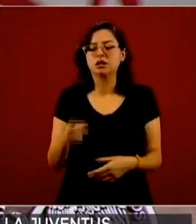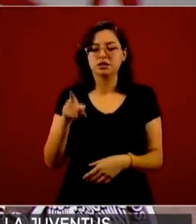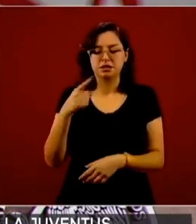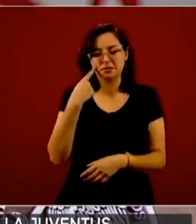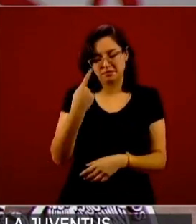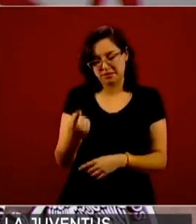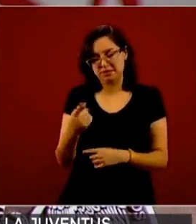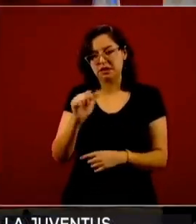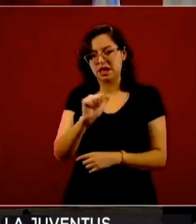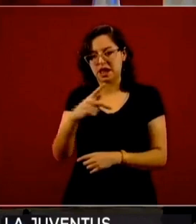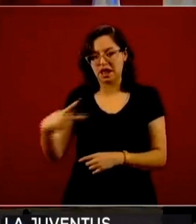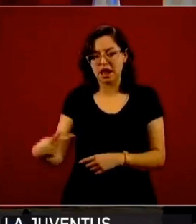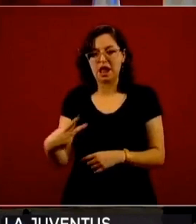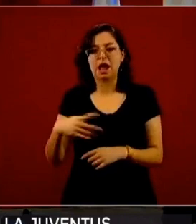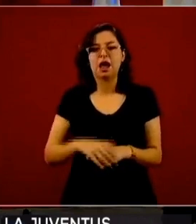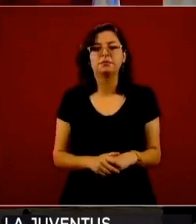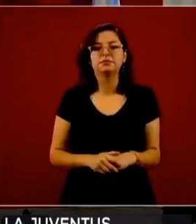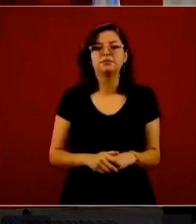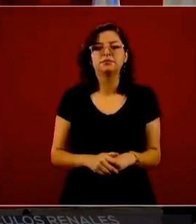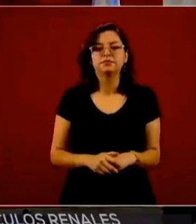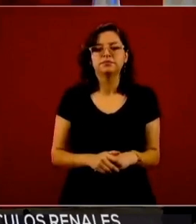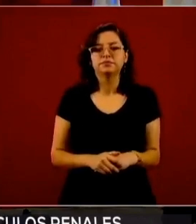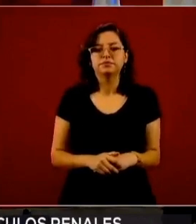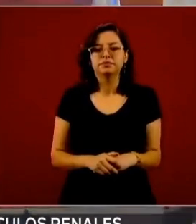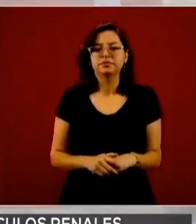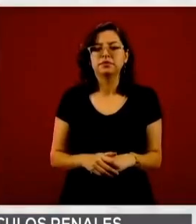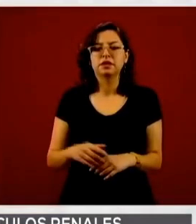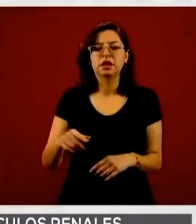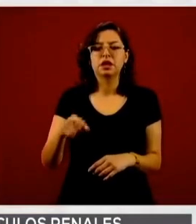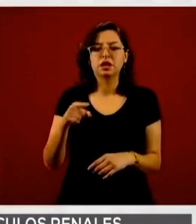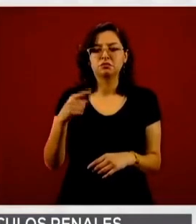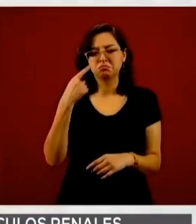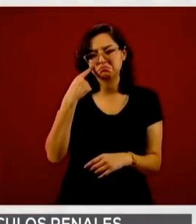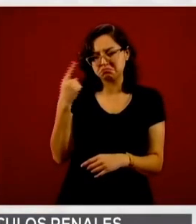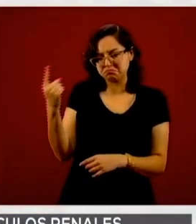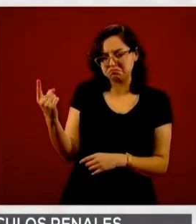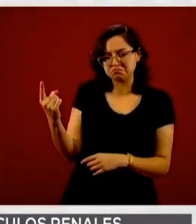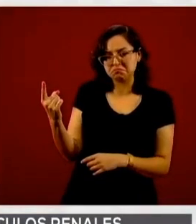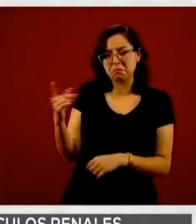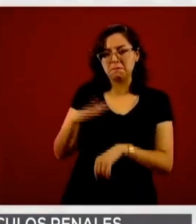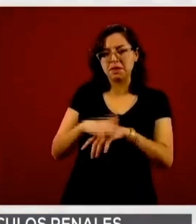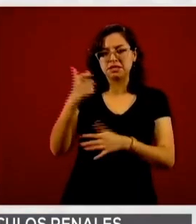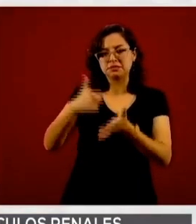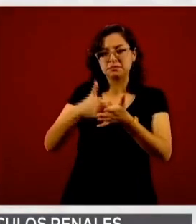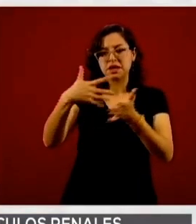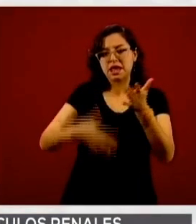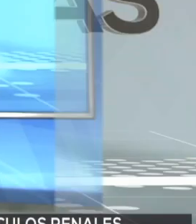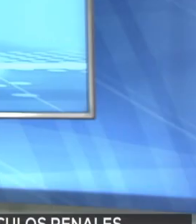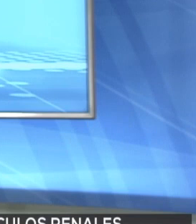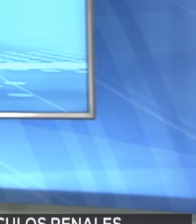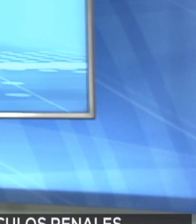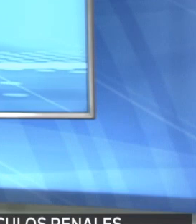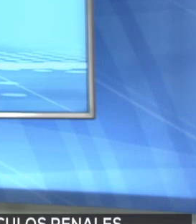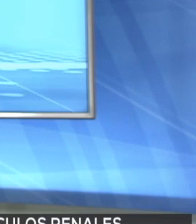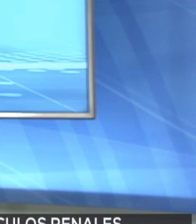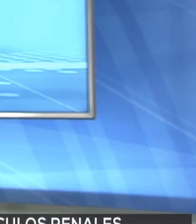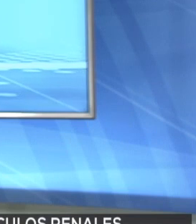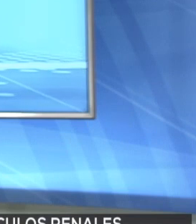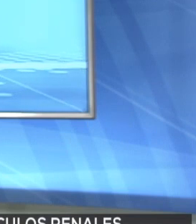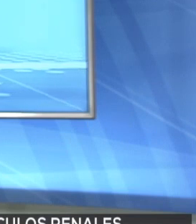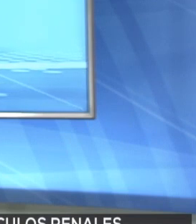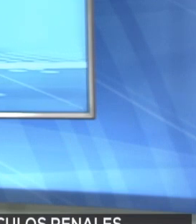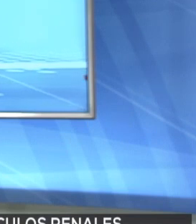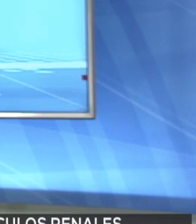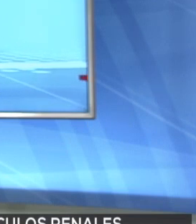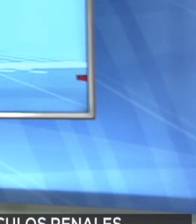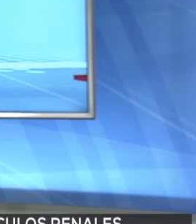Guadalupe, Nuevo León, $14.20 por litro, franquicia Pemex en Veracruz, mientras que la más cara, $18.81 de Redco en Hermosillo. Así es que si van